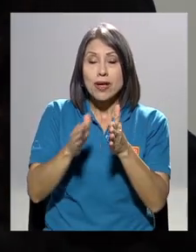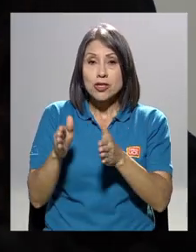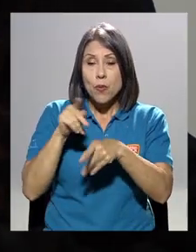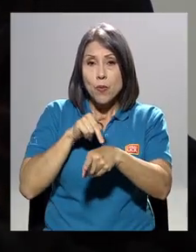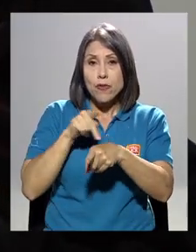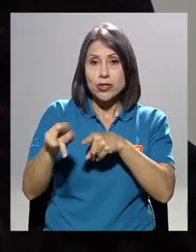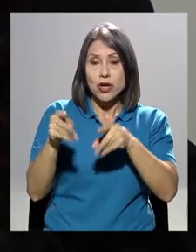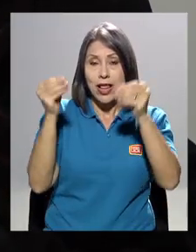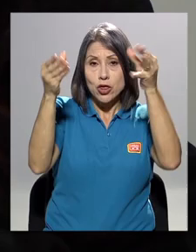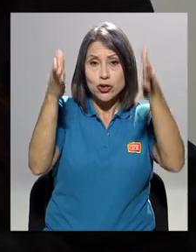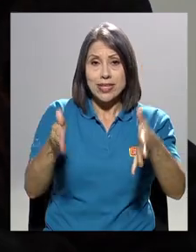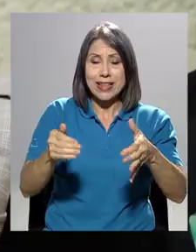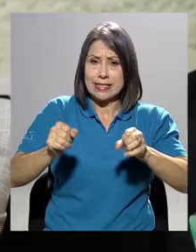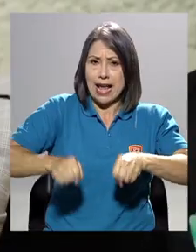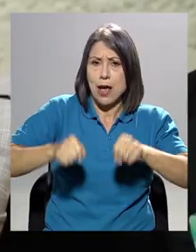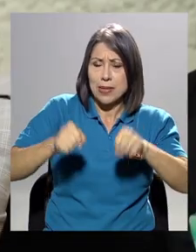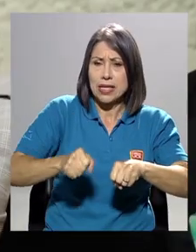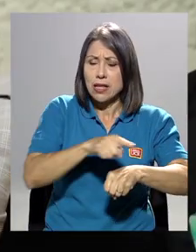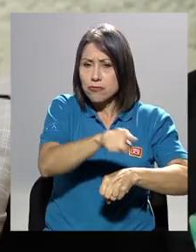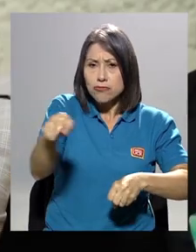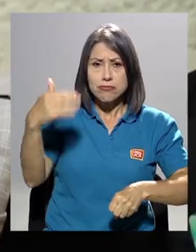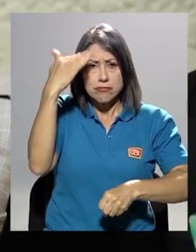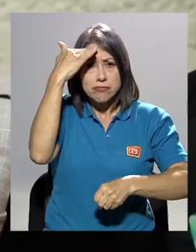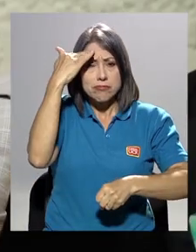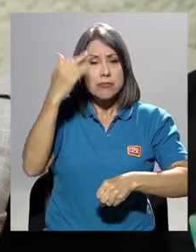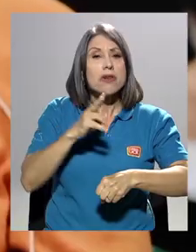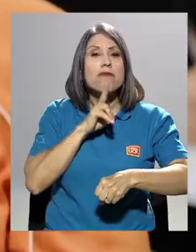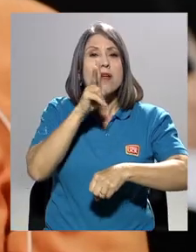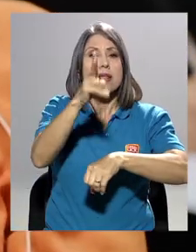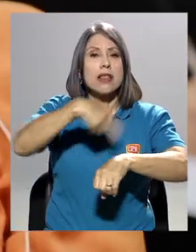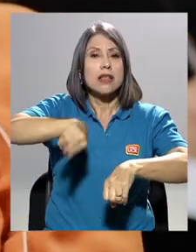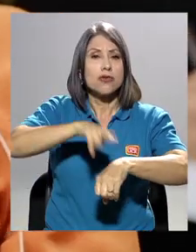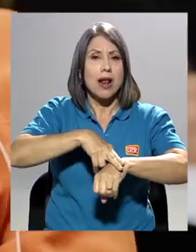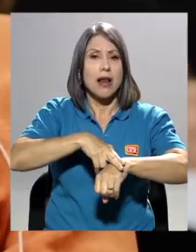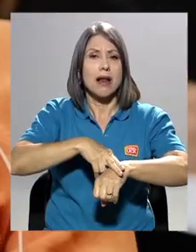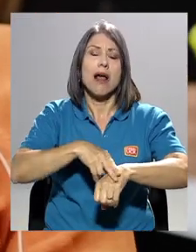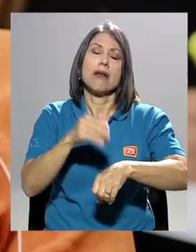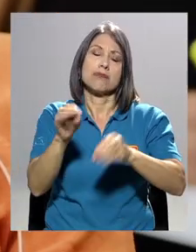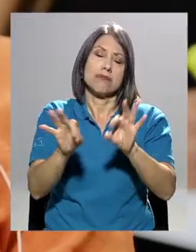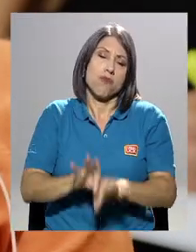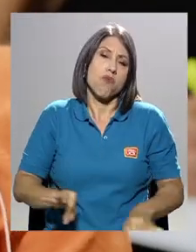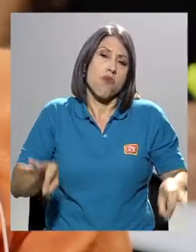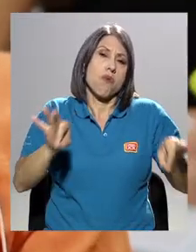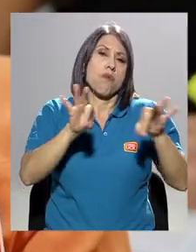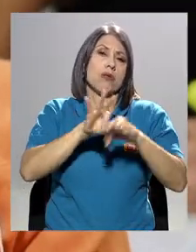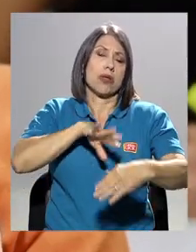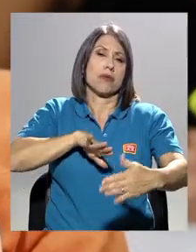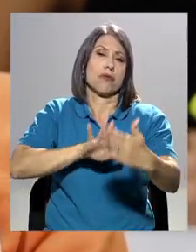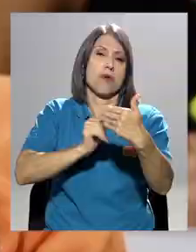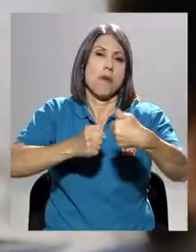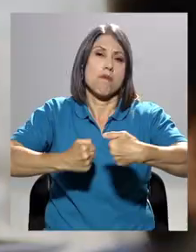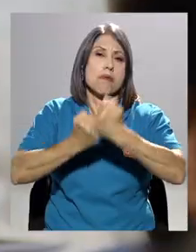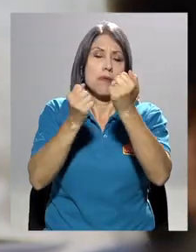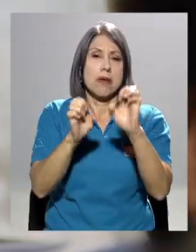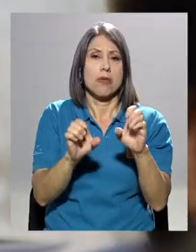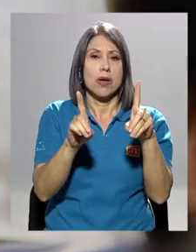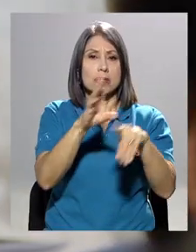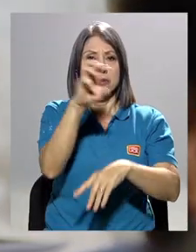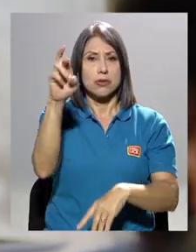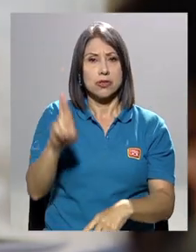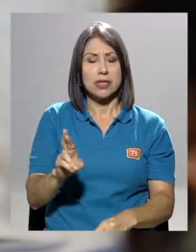docentes capacitados y conscientes de la realidad nacional se convierte en un punto esencial para afrontar estos retos que presenta la educación de Costa